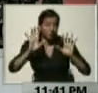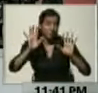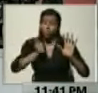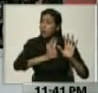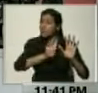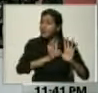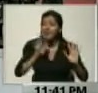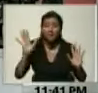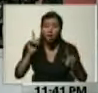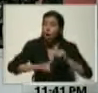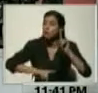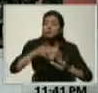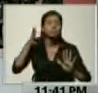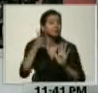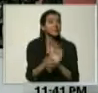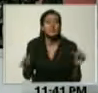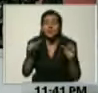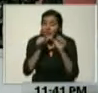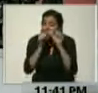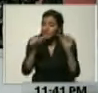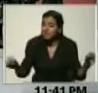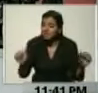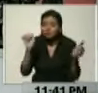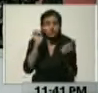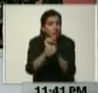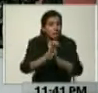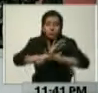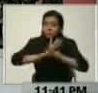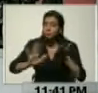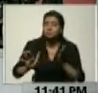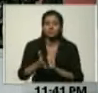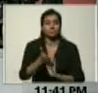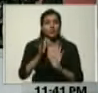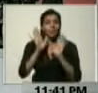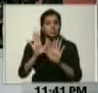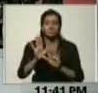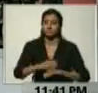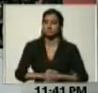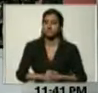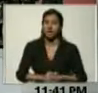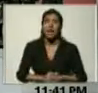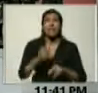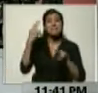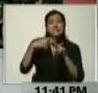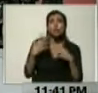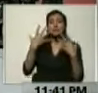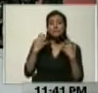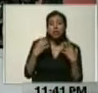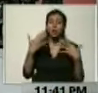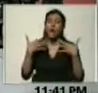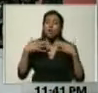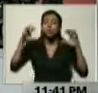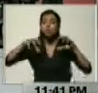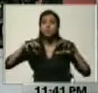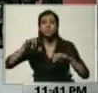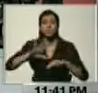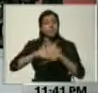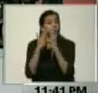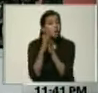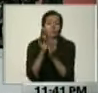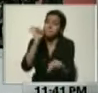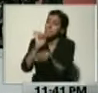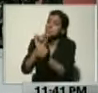truene o relampaguee. Llueva, truene o relampaguee. Venga el niño, la niña, el Espíritu Santo, se va a quedar